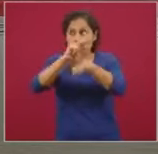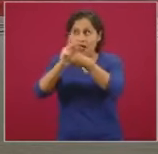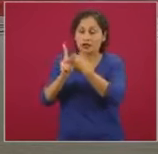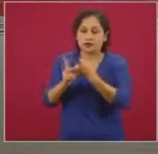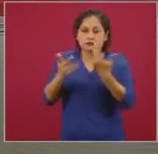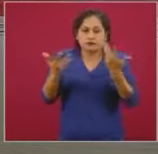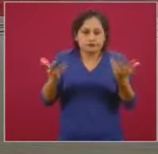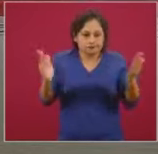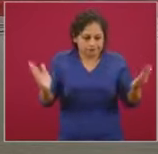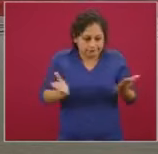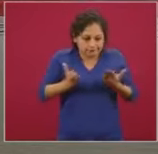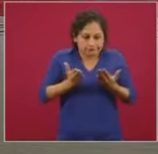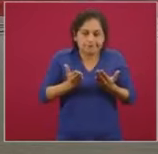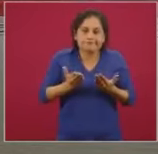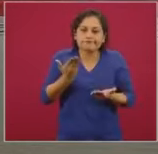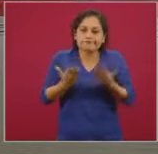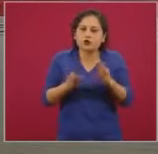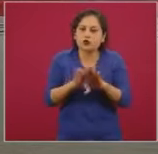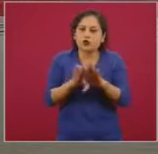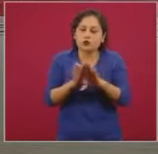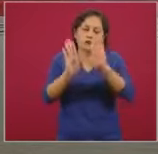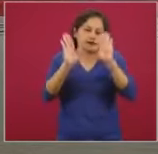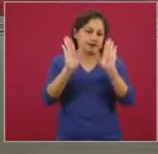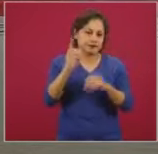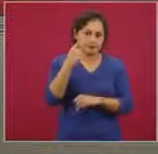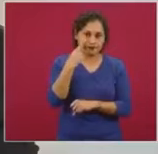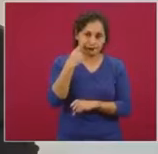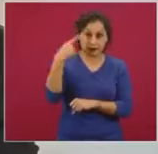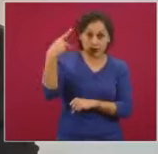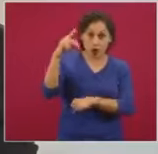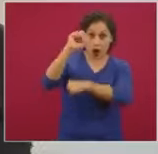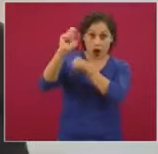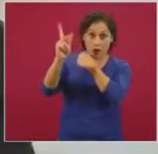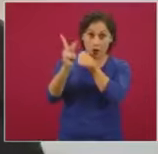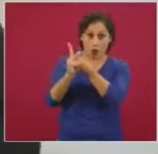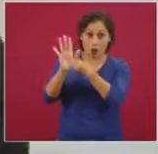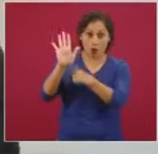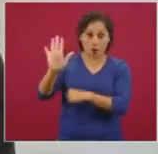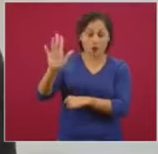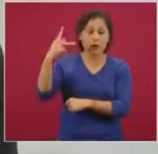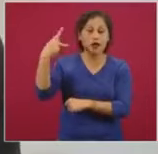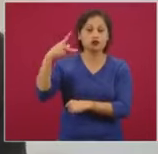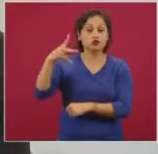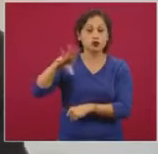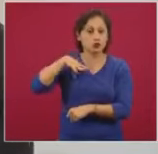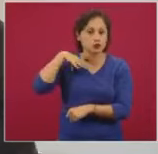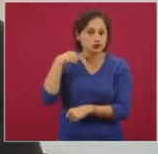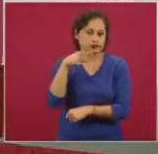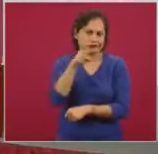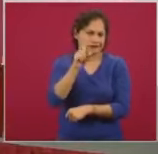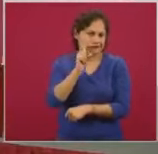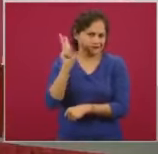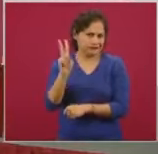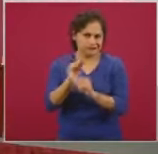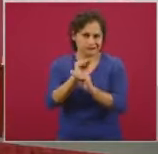general, digo, el esfuerzo europeo que ha tenido, y lo pueden ver, es parte